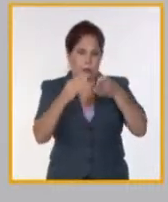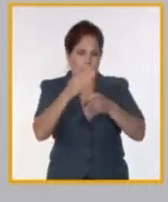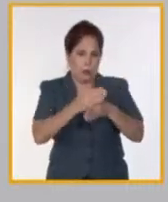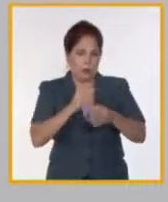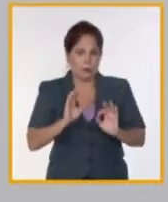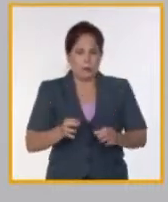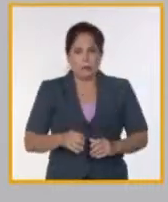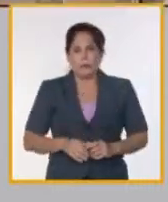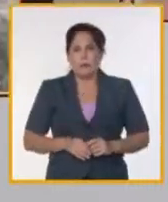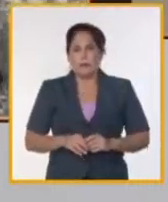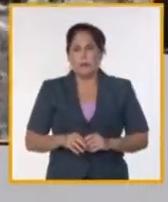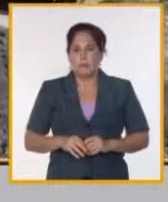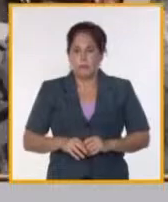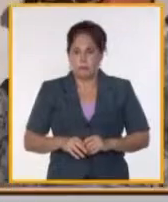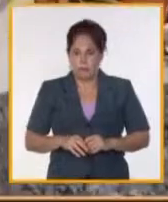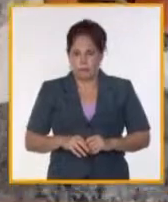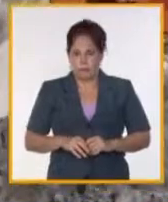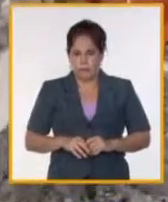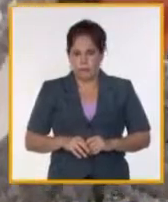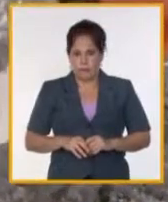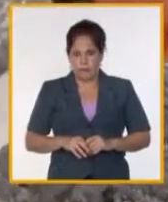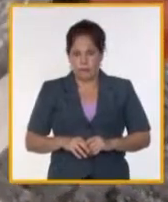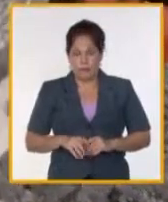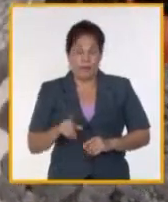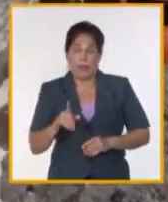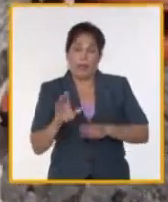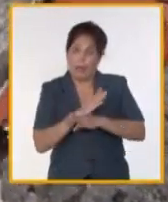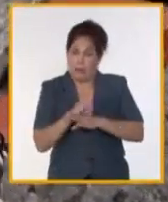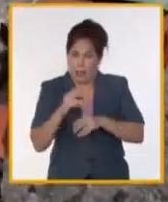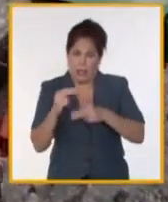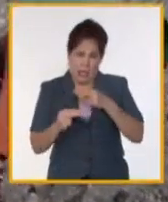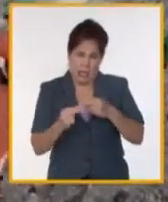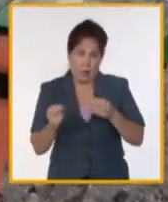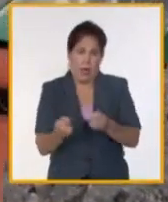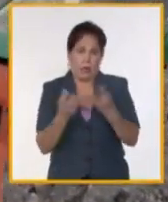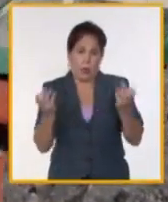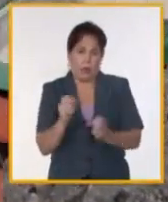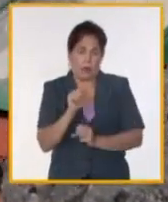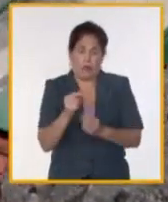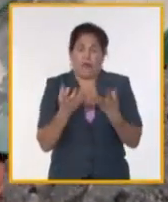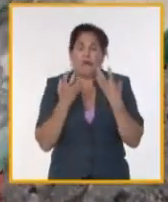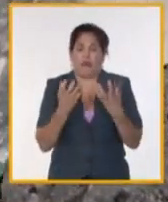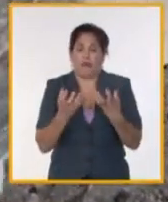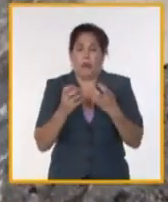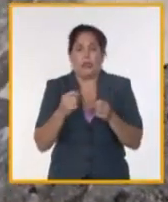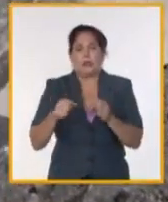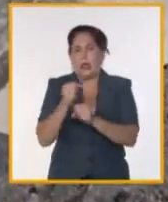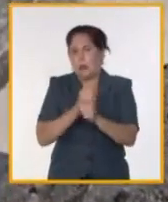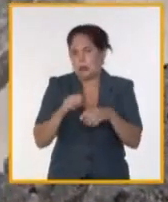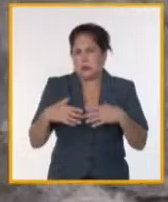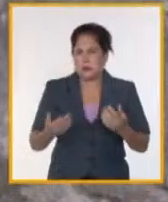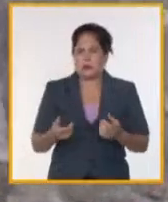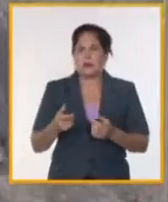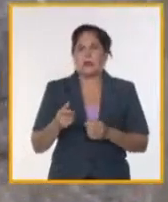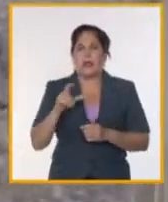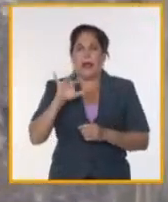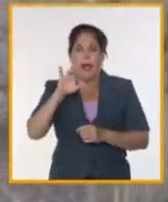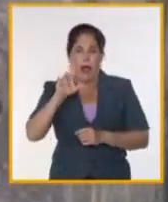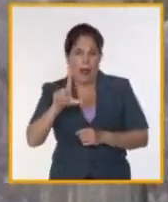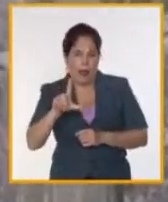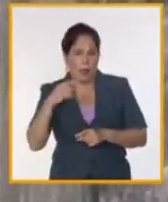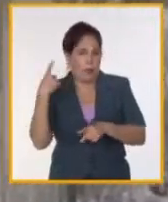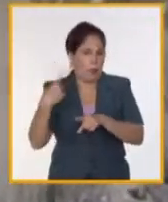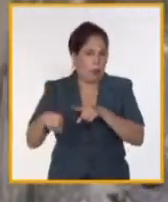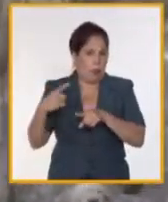las materias primas minerales más versátiles que hay en la naturaleza. Se utiliza en la producción de cal, se